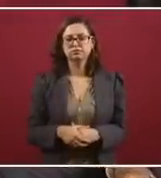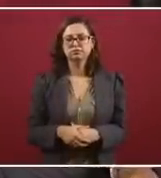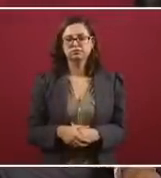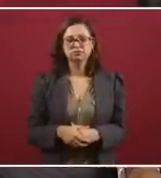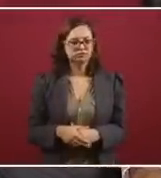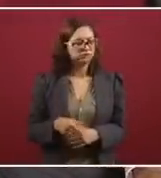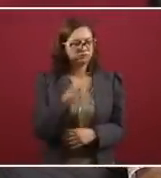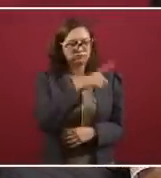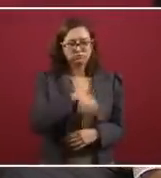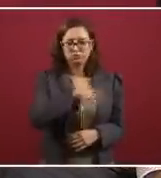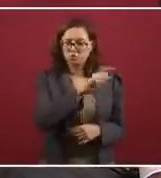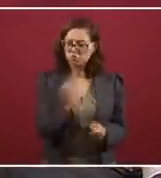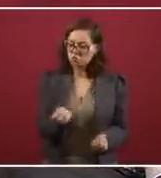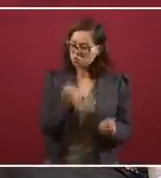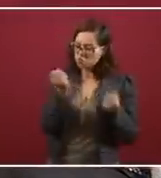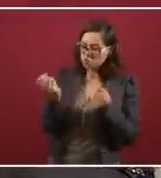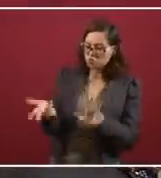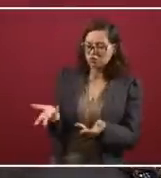aportaron